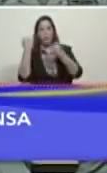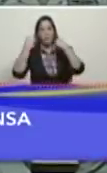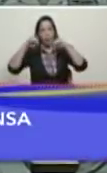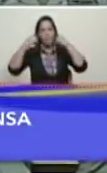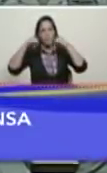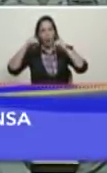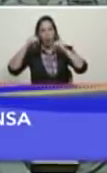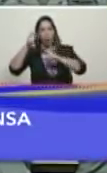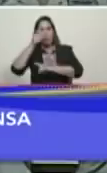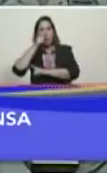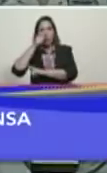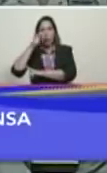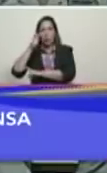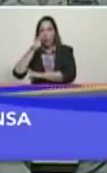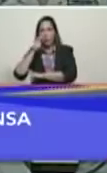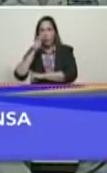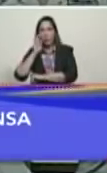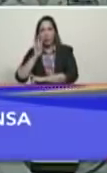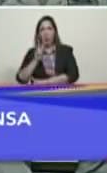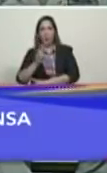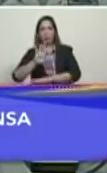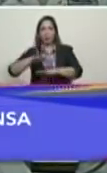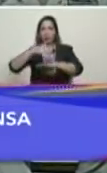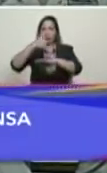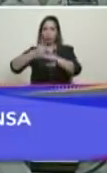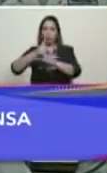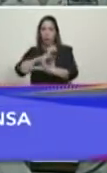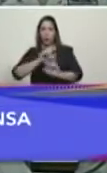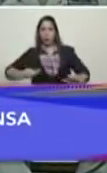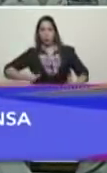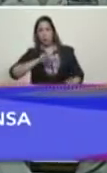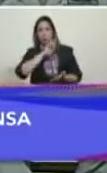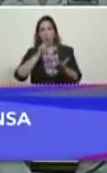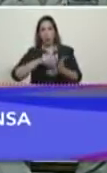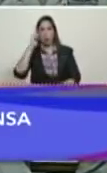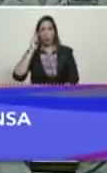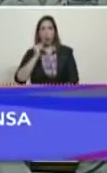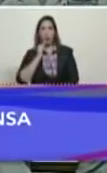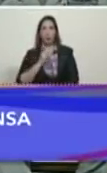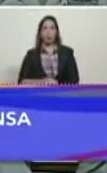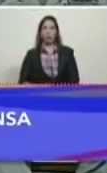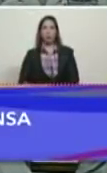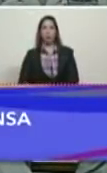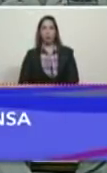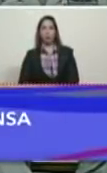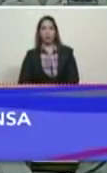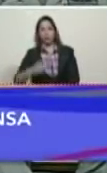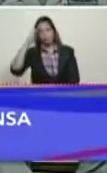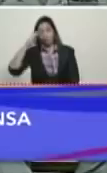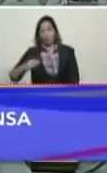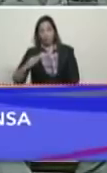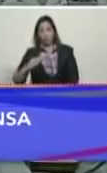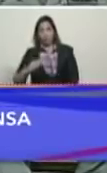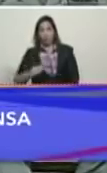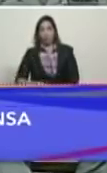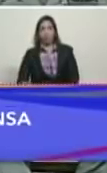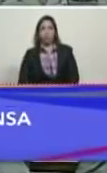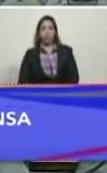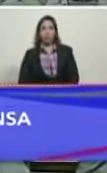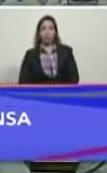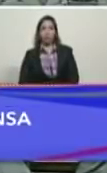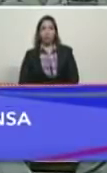he dado órdenes expresas al comandante general del ejército, al comandante general de la Guardia Nacional